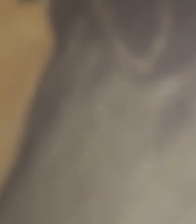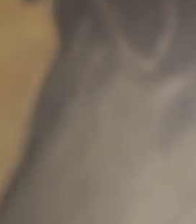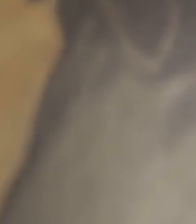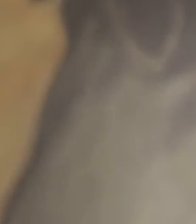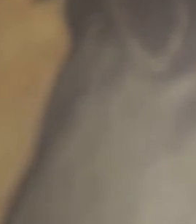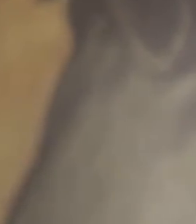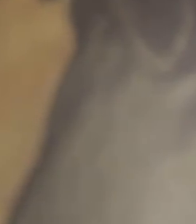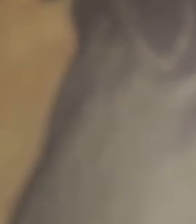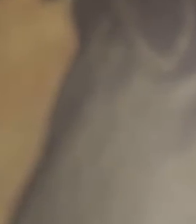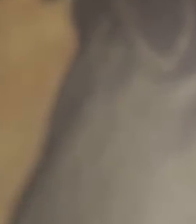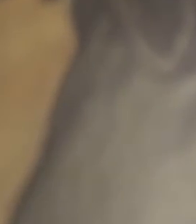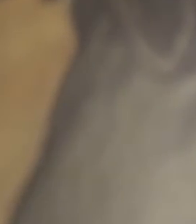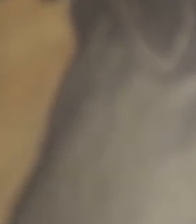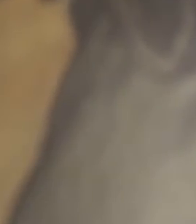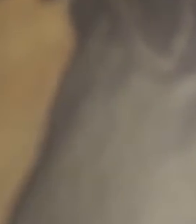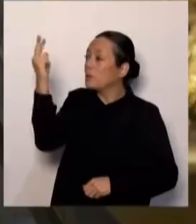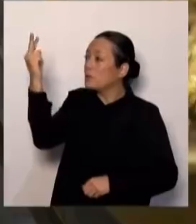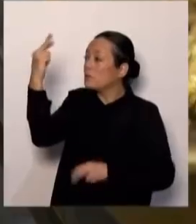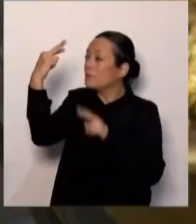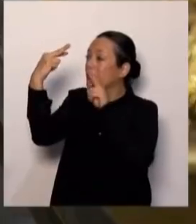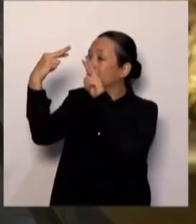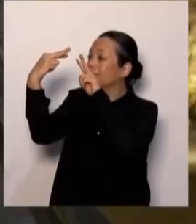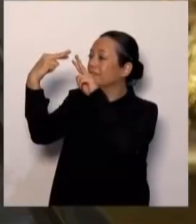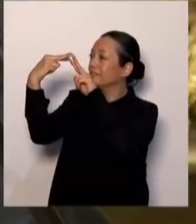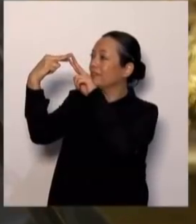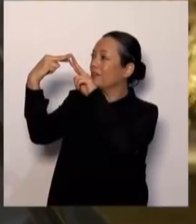Señor, me has mirado a los